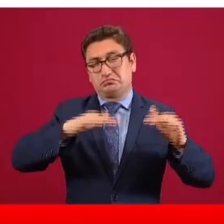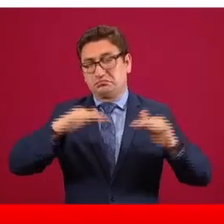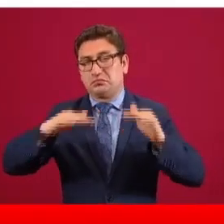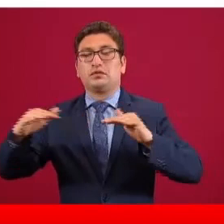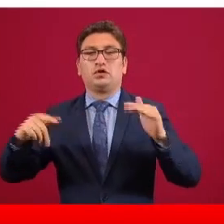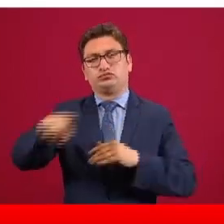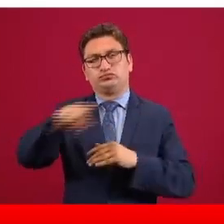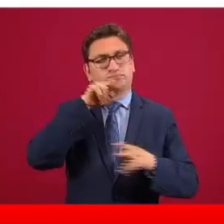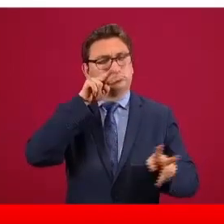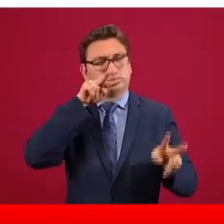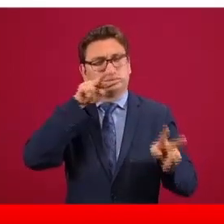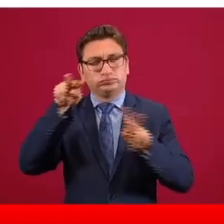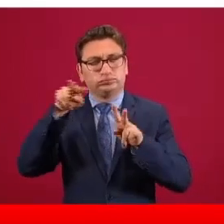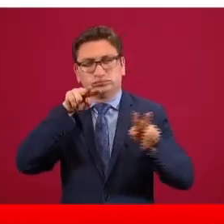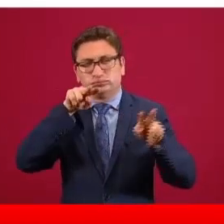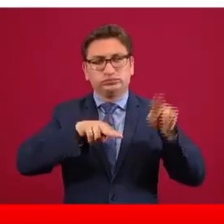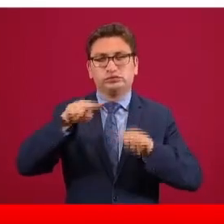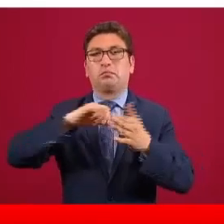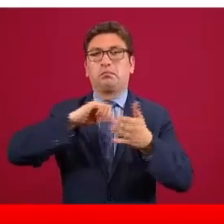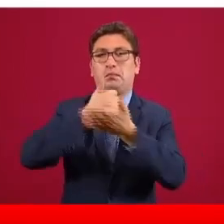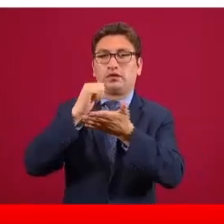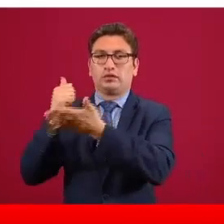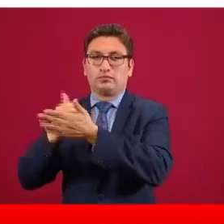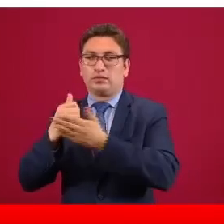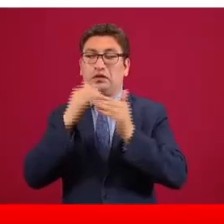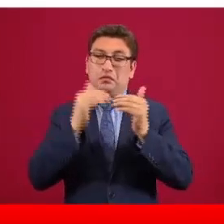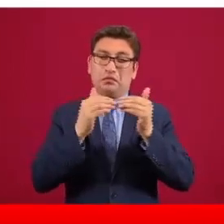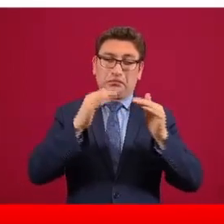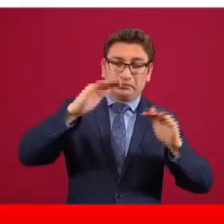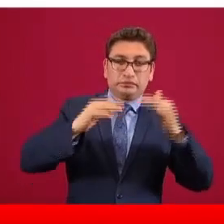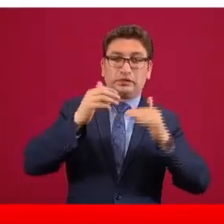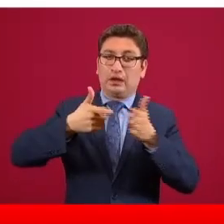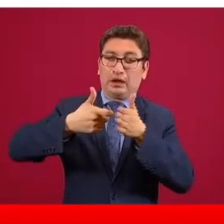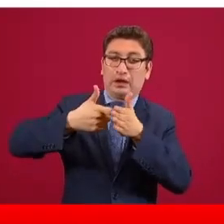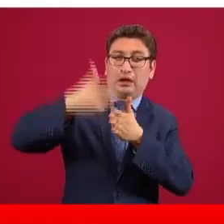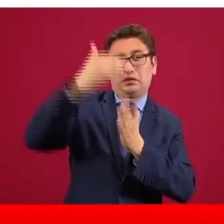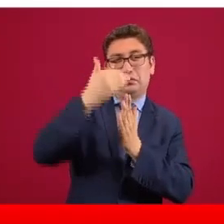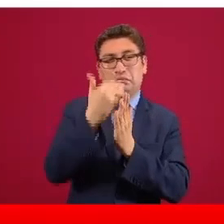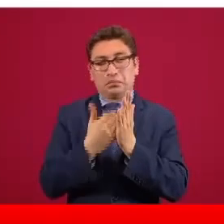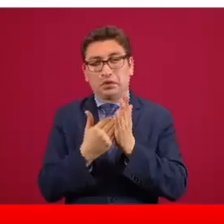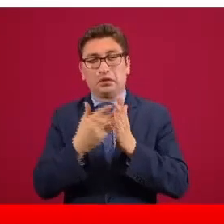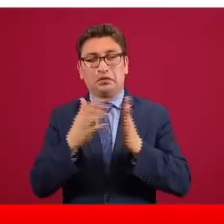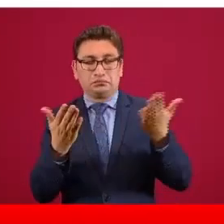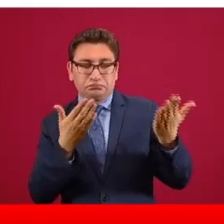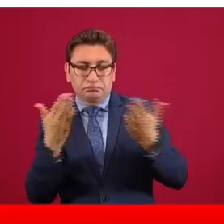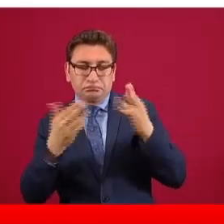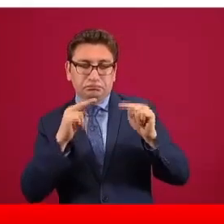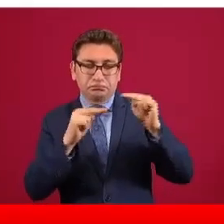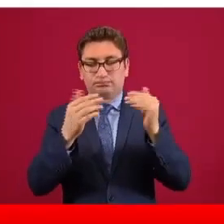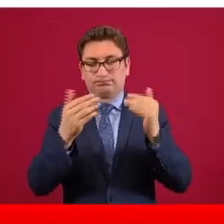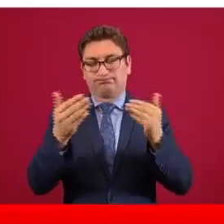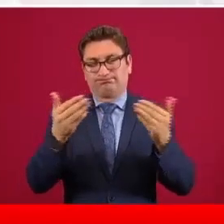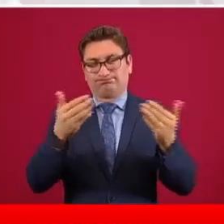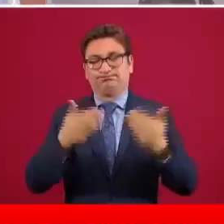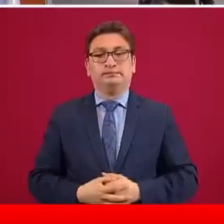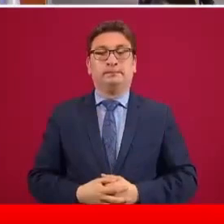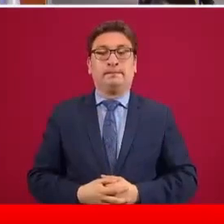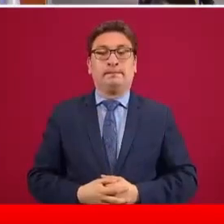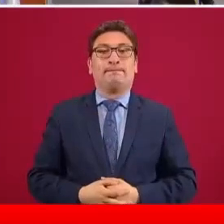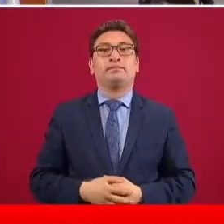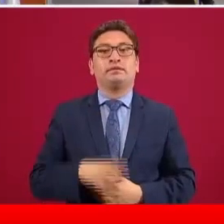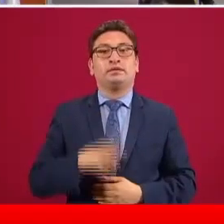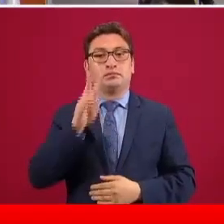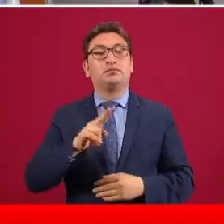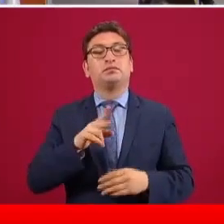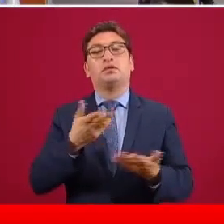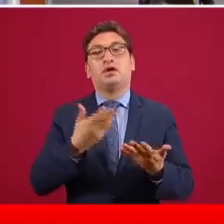todos por marca, o sea, no hay gran diferencia entre la más cara y la más económica. Y si vemos la